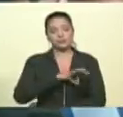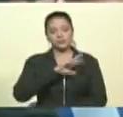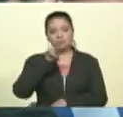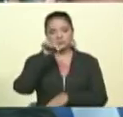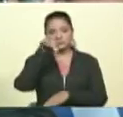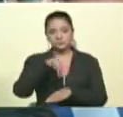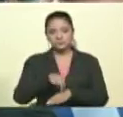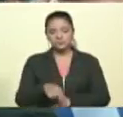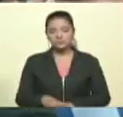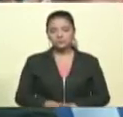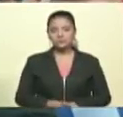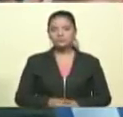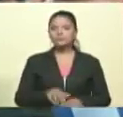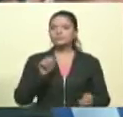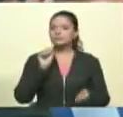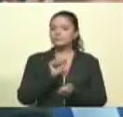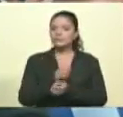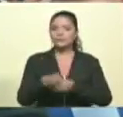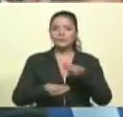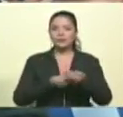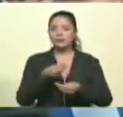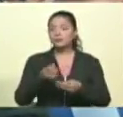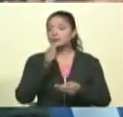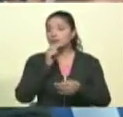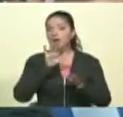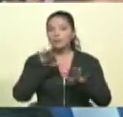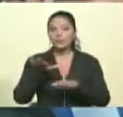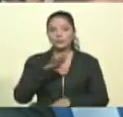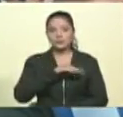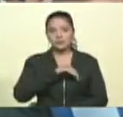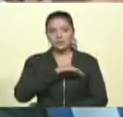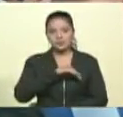La aprehensión se realizó, como dije, con apoyo del 6CPC.